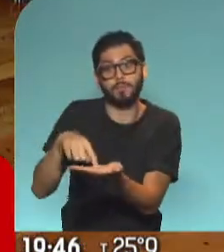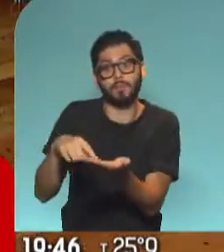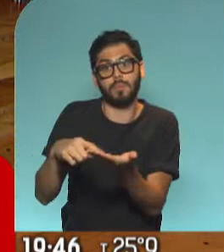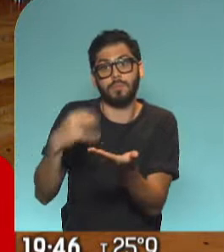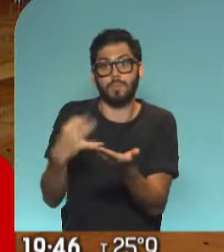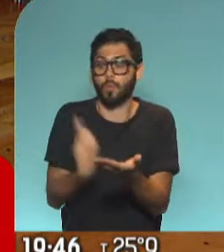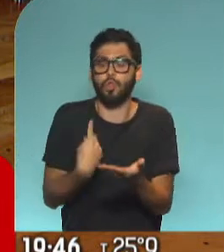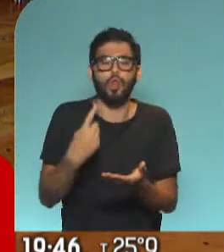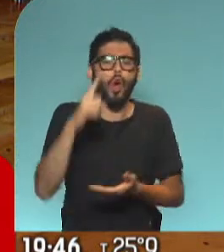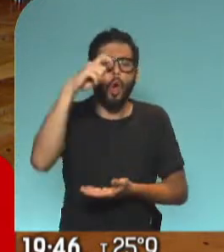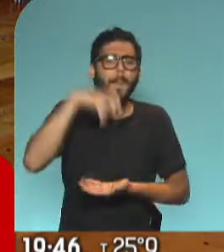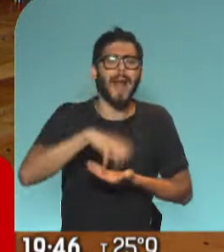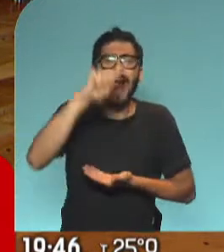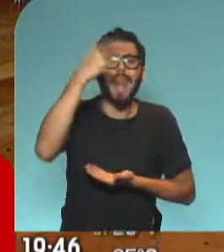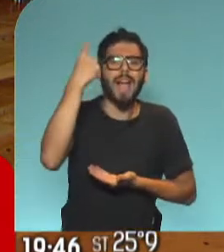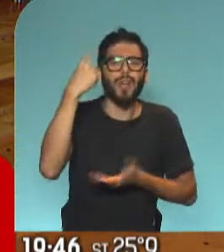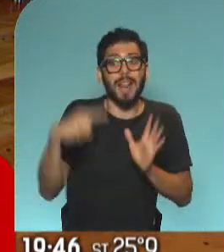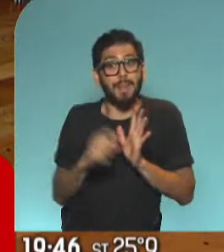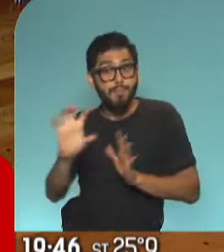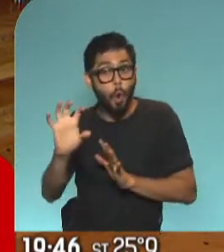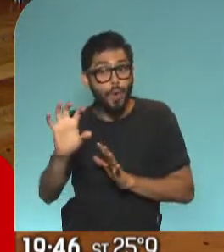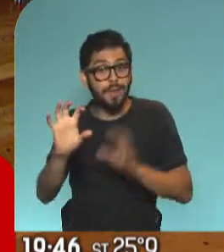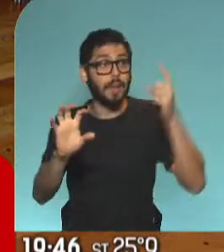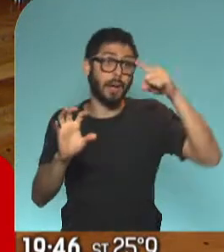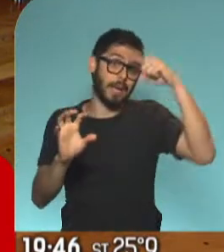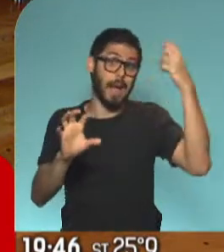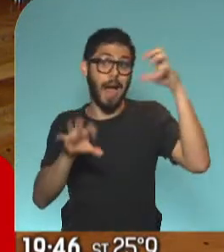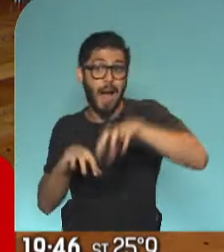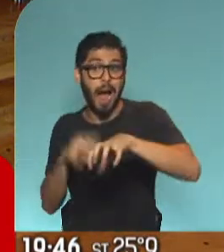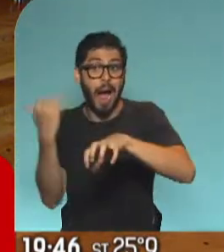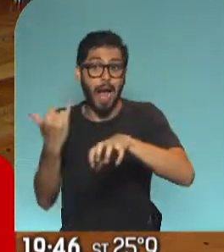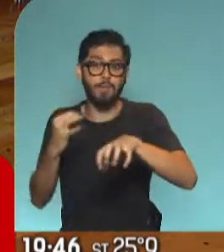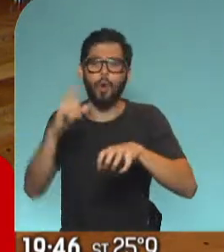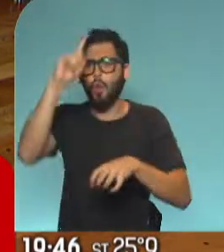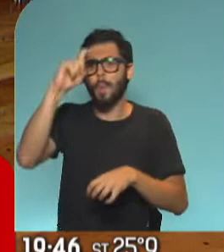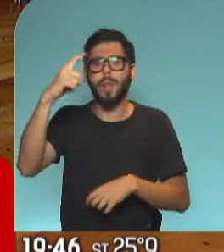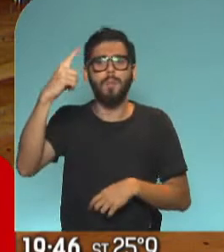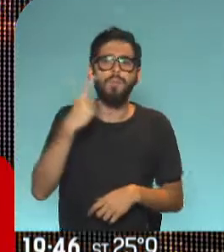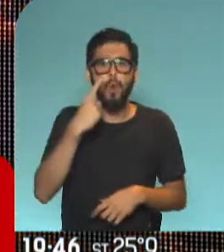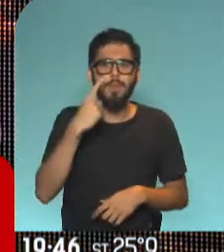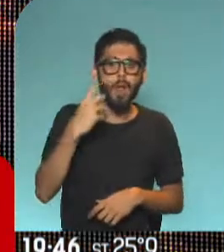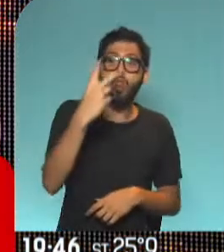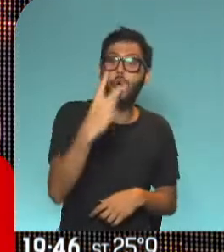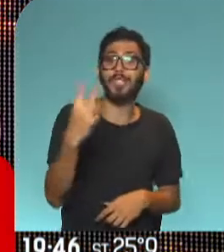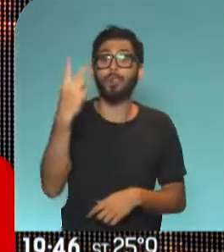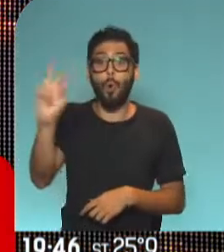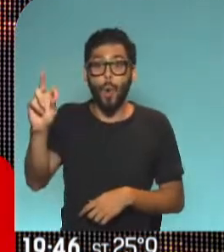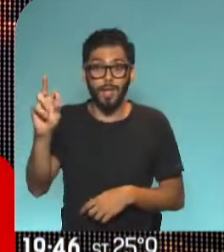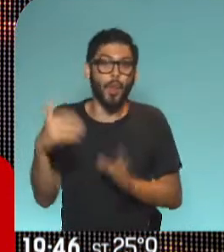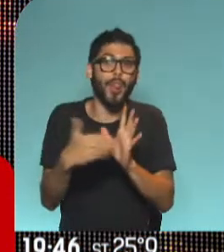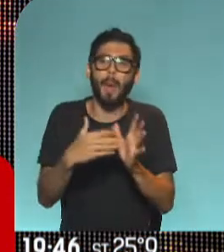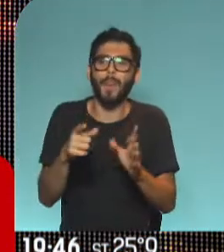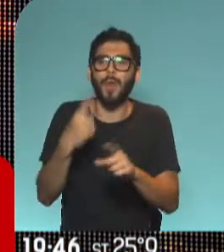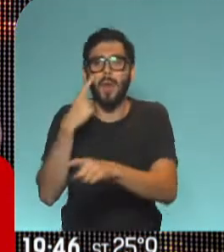tenemos hospitales nacionales en territorio bonaerense, o municipales, tenemos 220 hospitales municipales donde se vacuna.